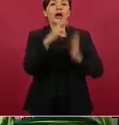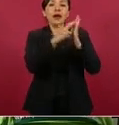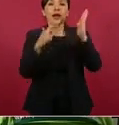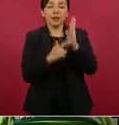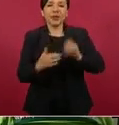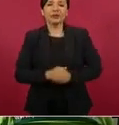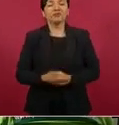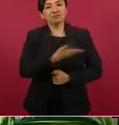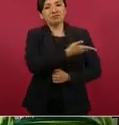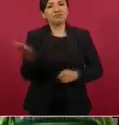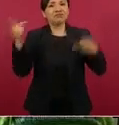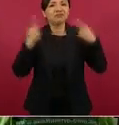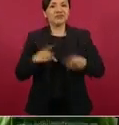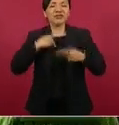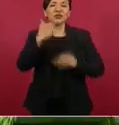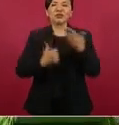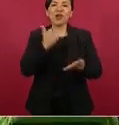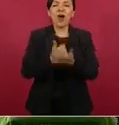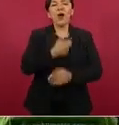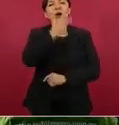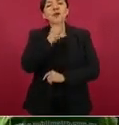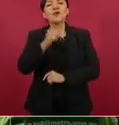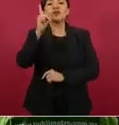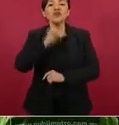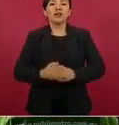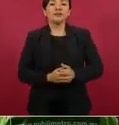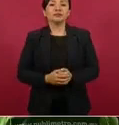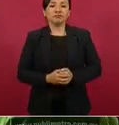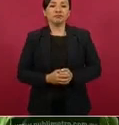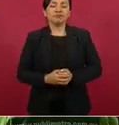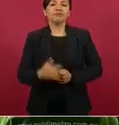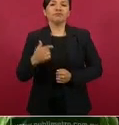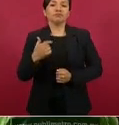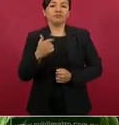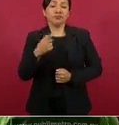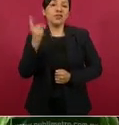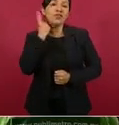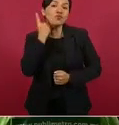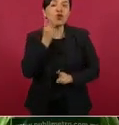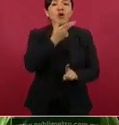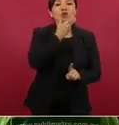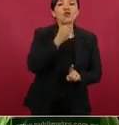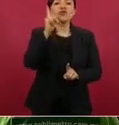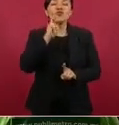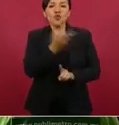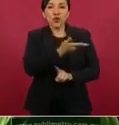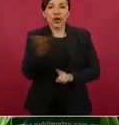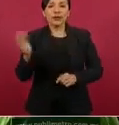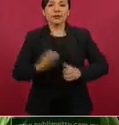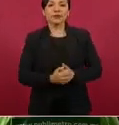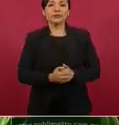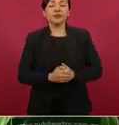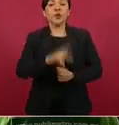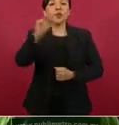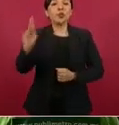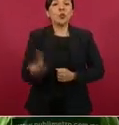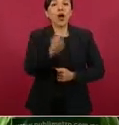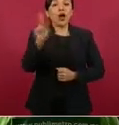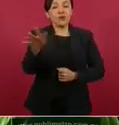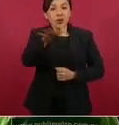Ciudadanas y ciudadanos. Que mi trabajo es concientizar. Diputadas y diputados. Orientar. Pueblo